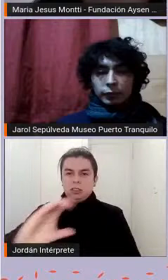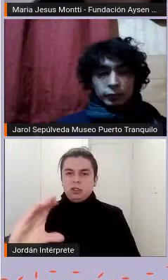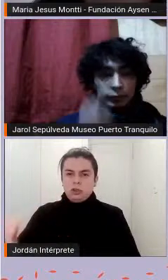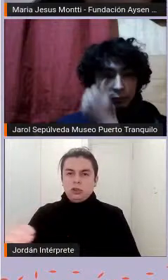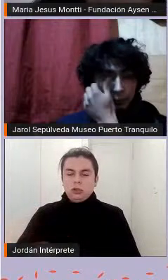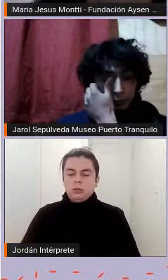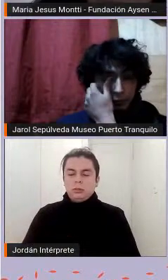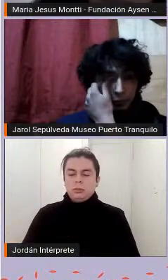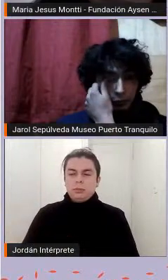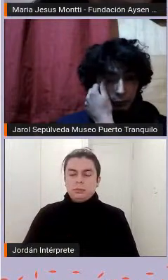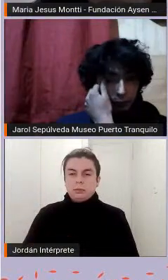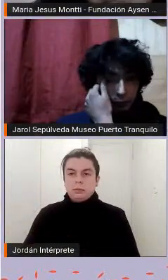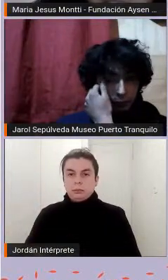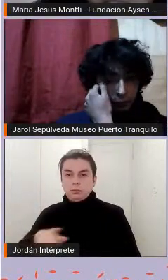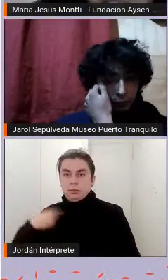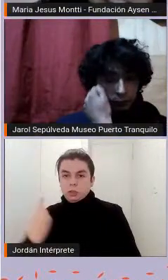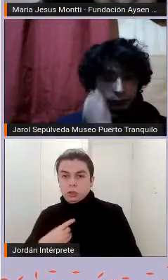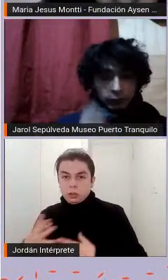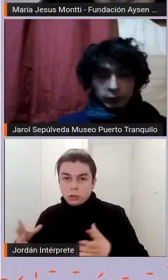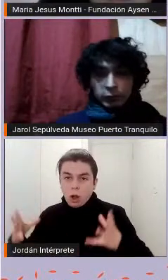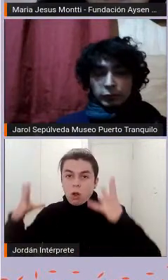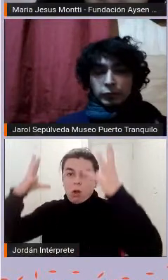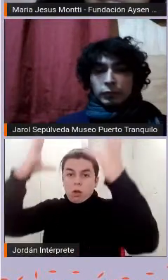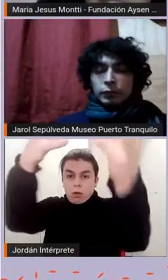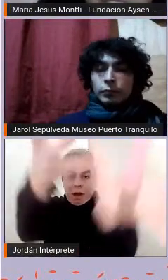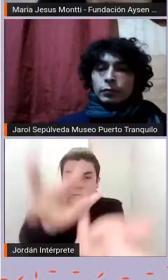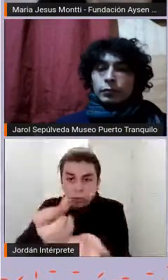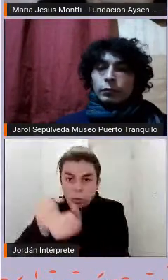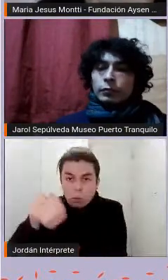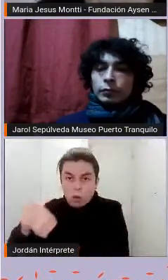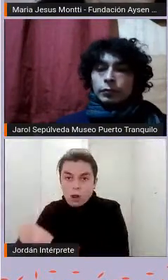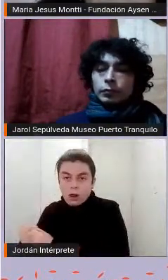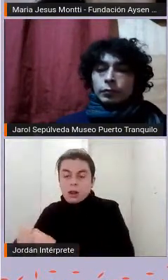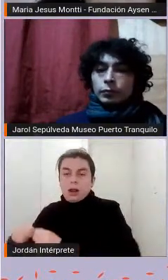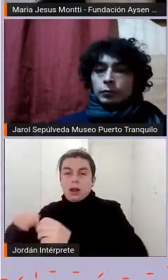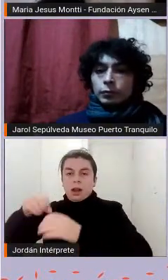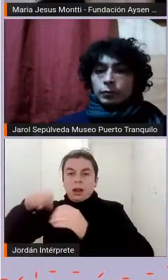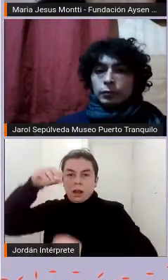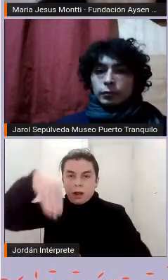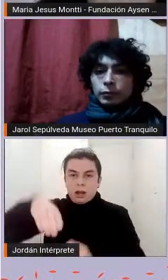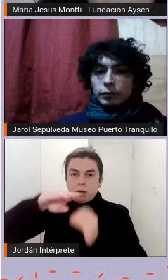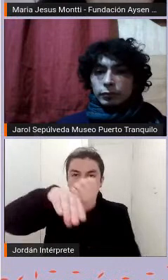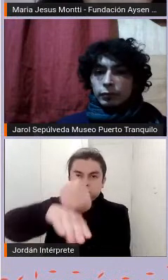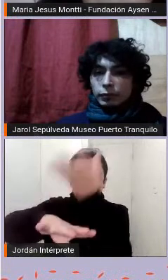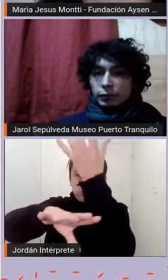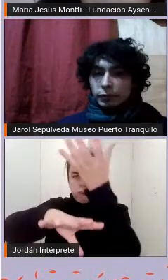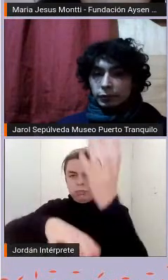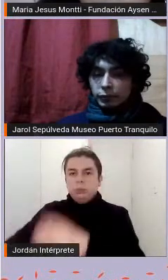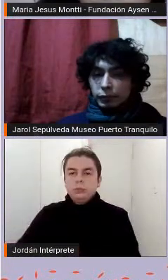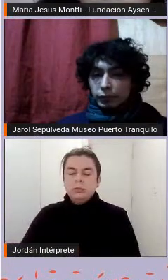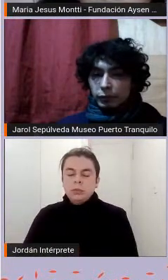en búsqueda de la ballena, y me gustaría contarles un poquitito cómo fue la ruta.